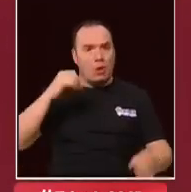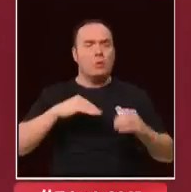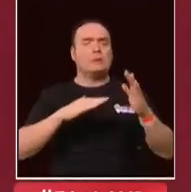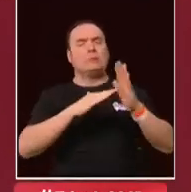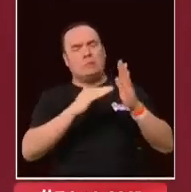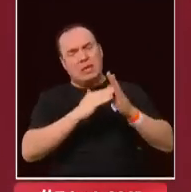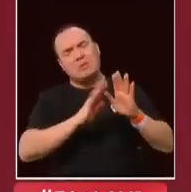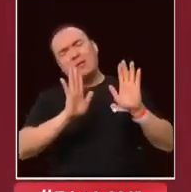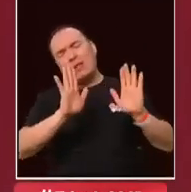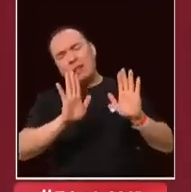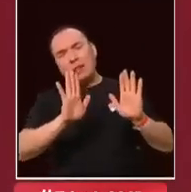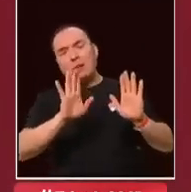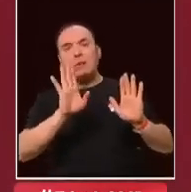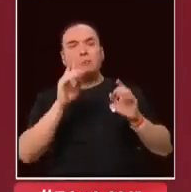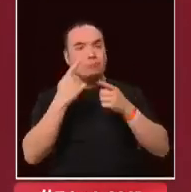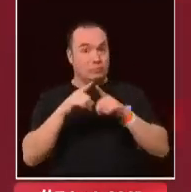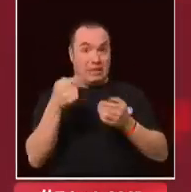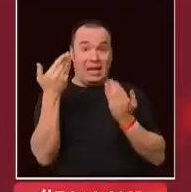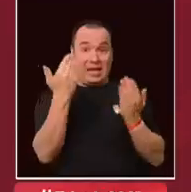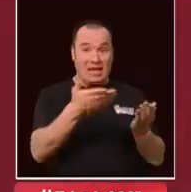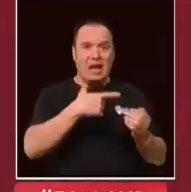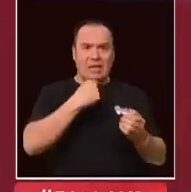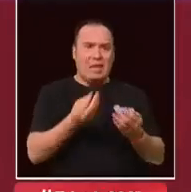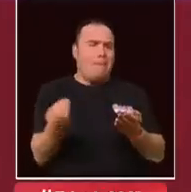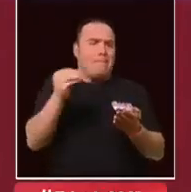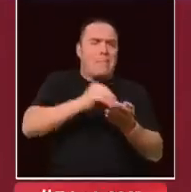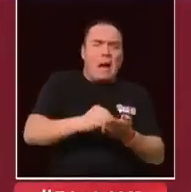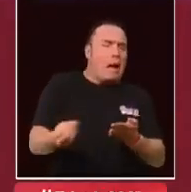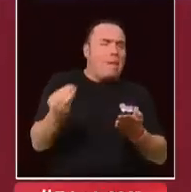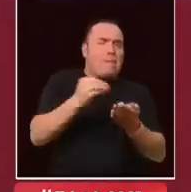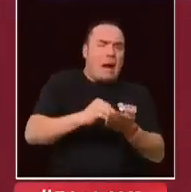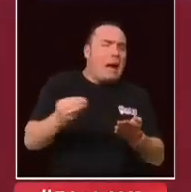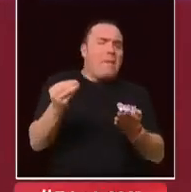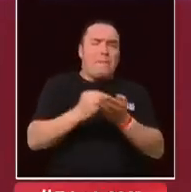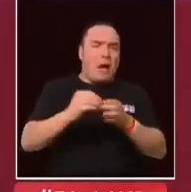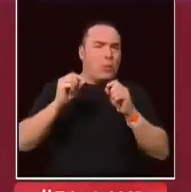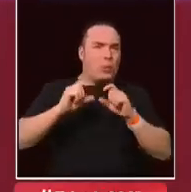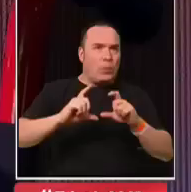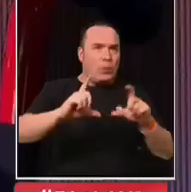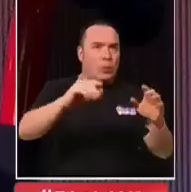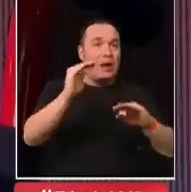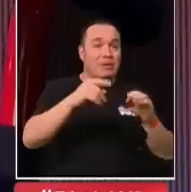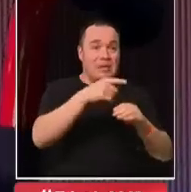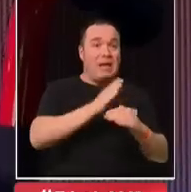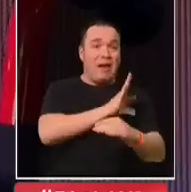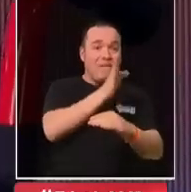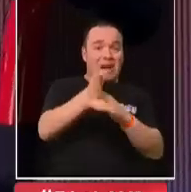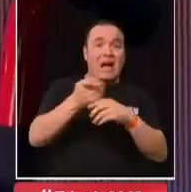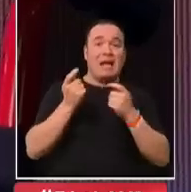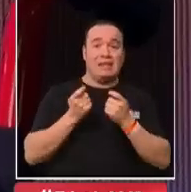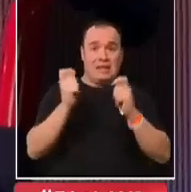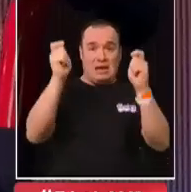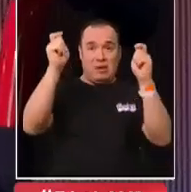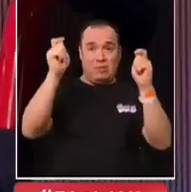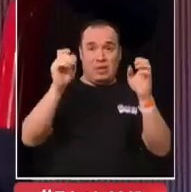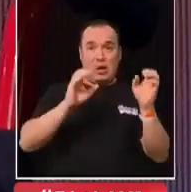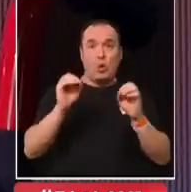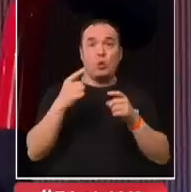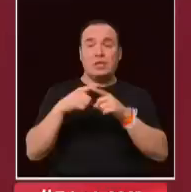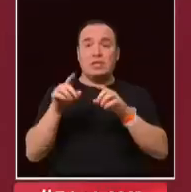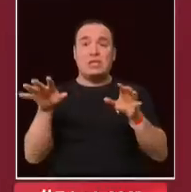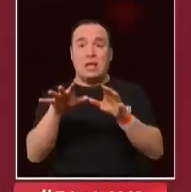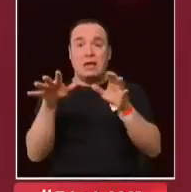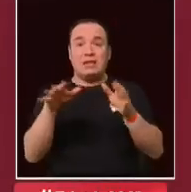veces. Pero ella siempre es como que quiere ir por más, quiere ir por más. De hecho, cuando va a terapias o tiene alguna actividad,